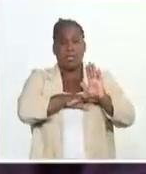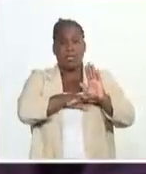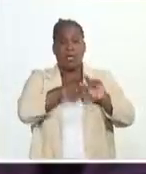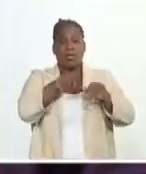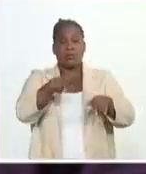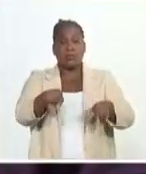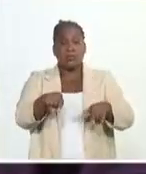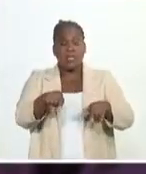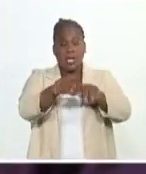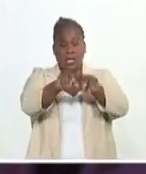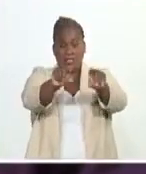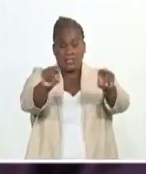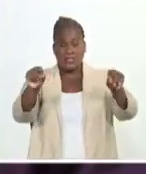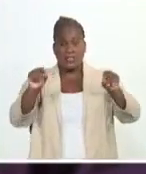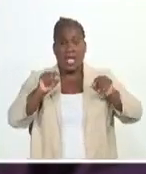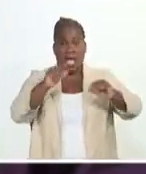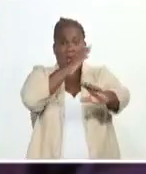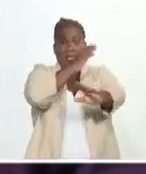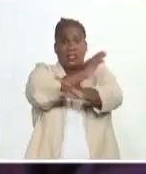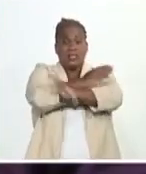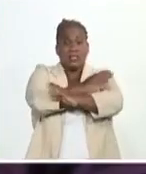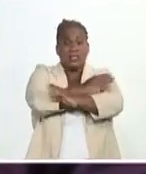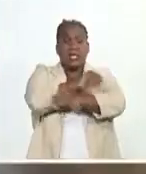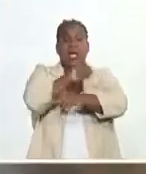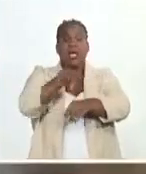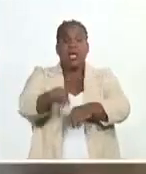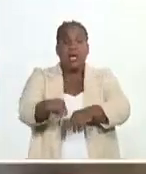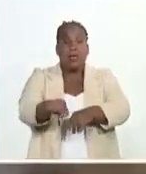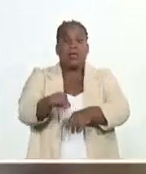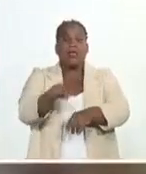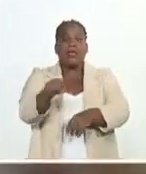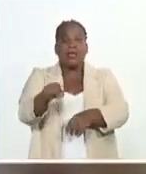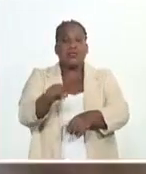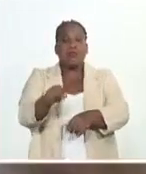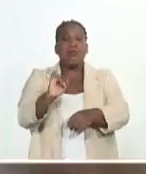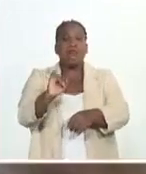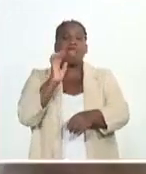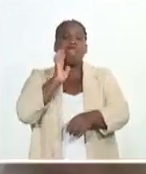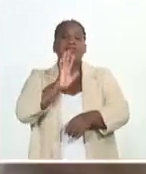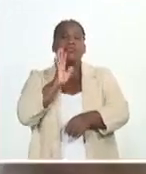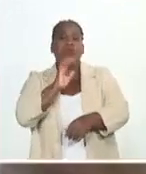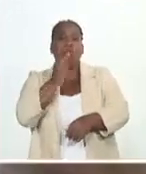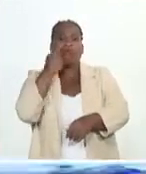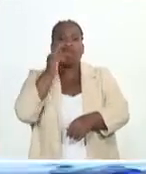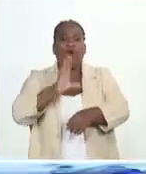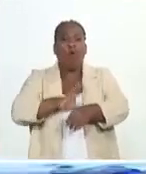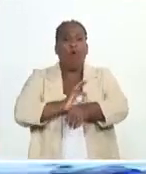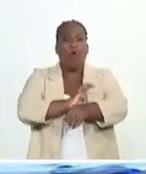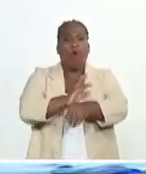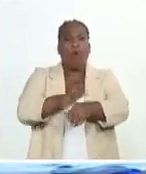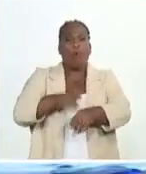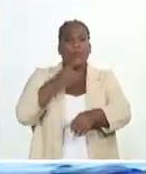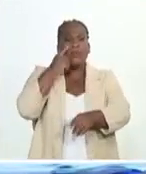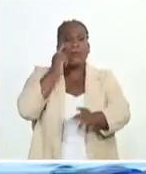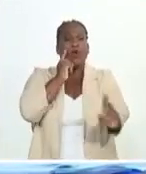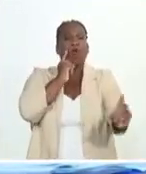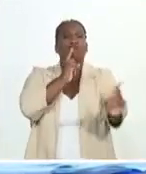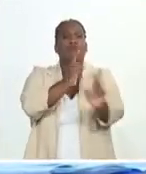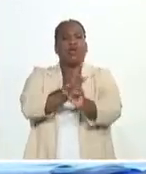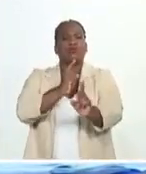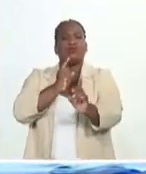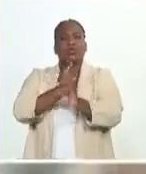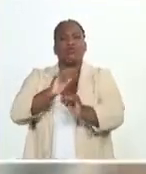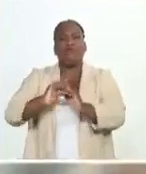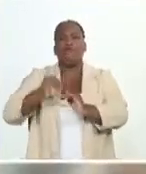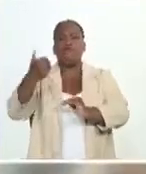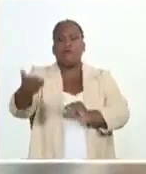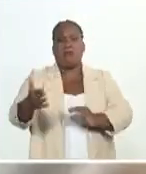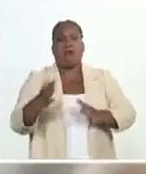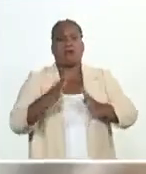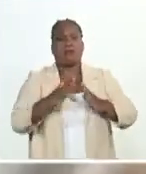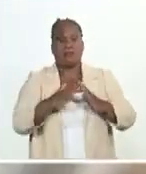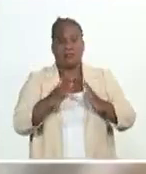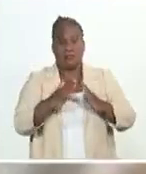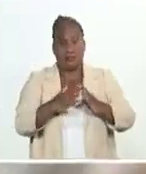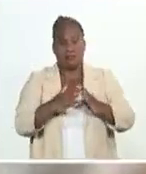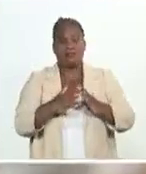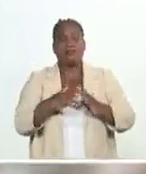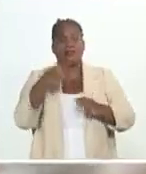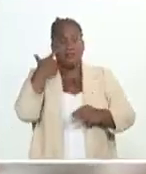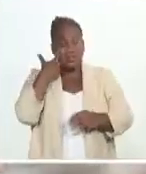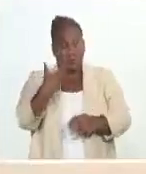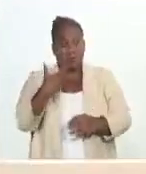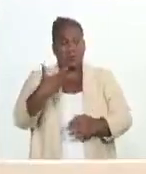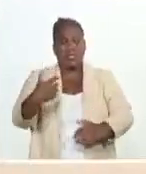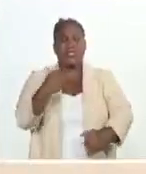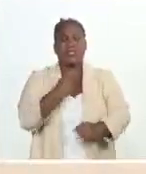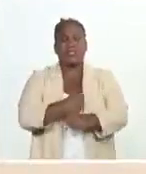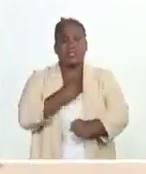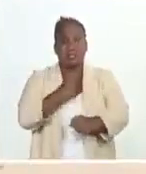cierre, con repercusión en el barrio, porque la infección aparece en los contactos extradomiciliarios. Por eso la imprescindible labor